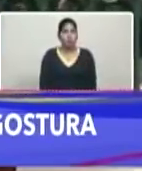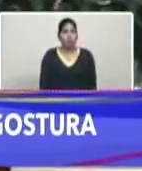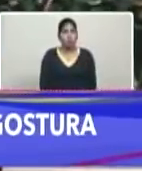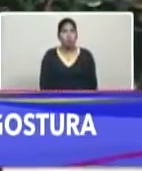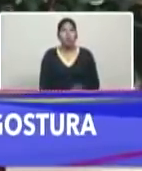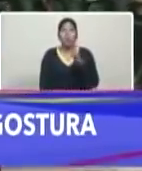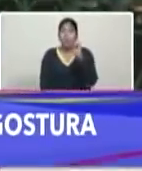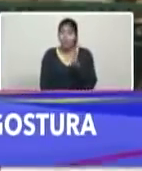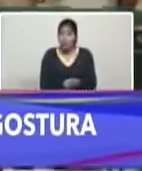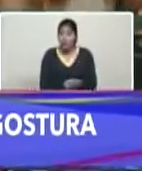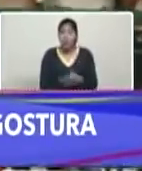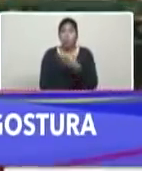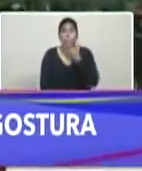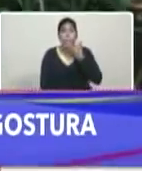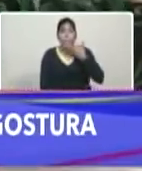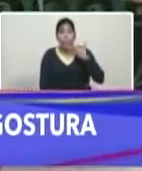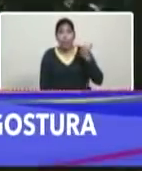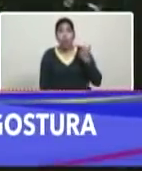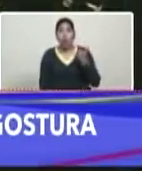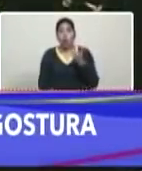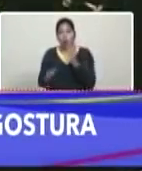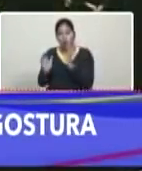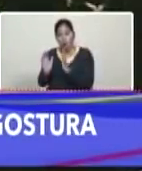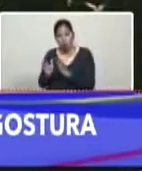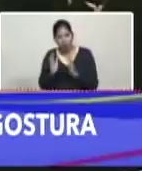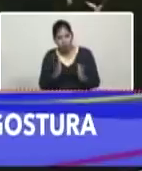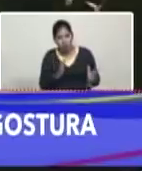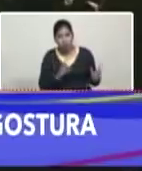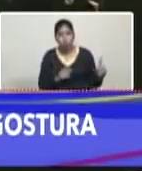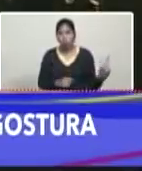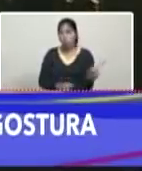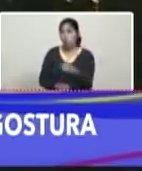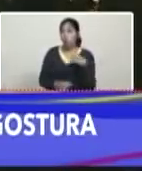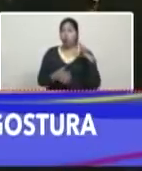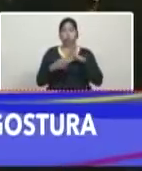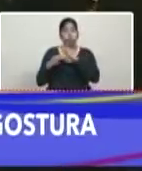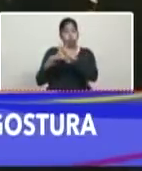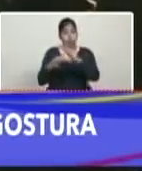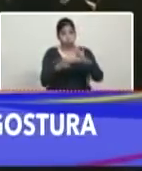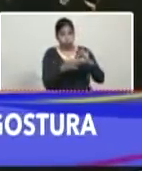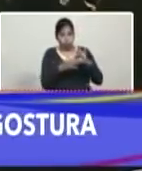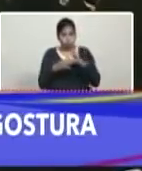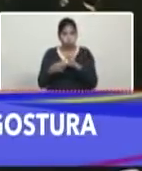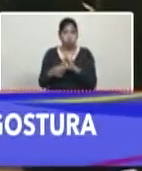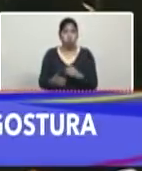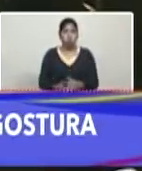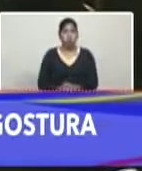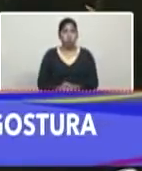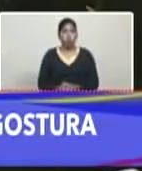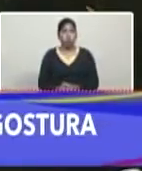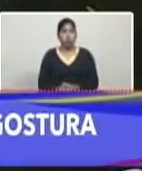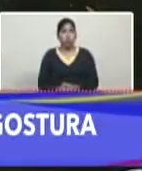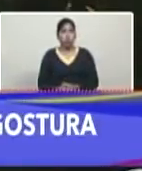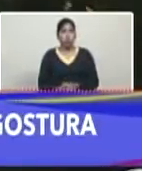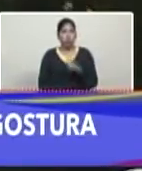tenemos que fortalecer la organización en la base. Darío Viva, contigo